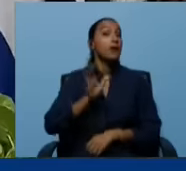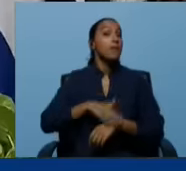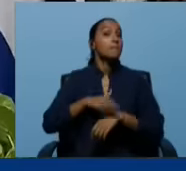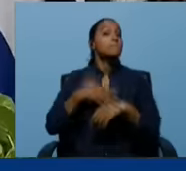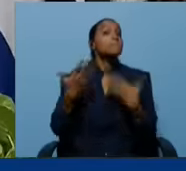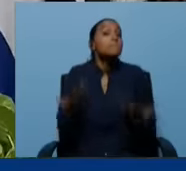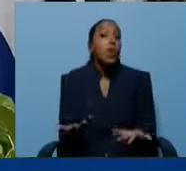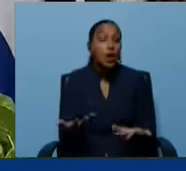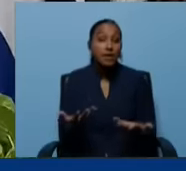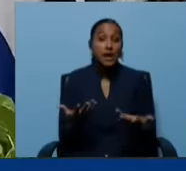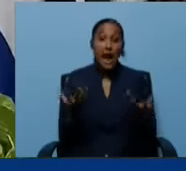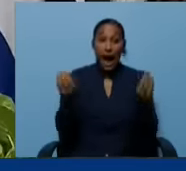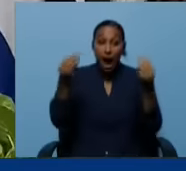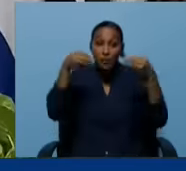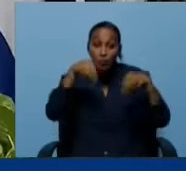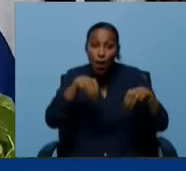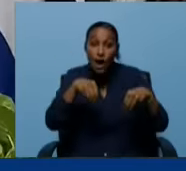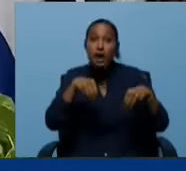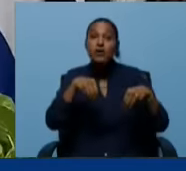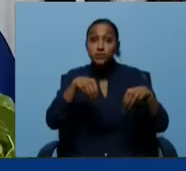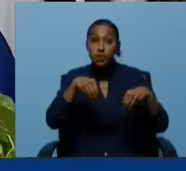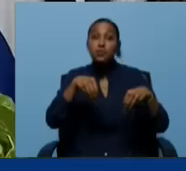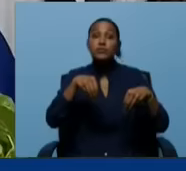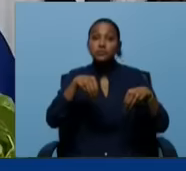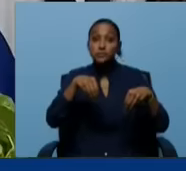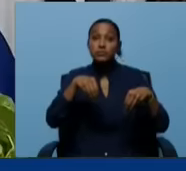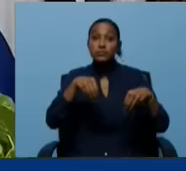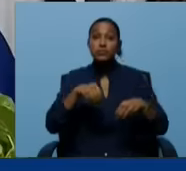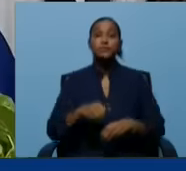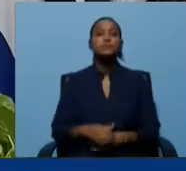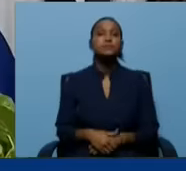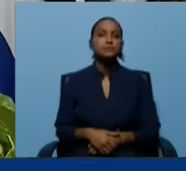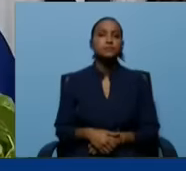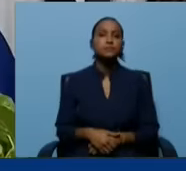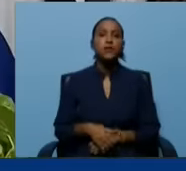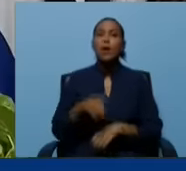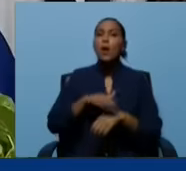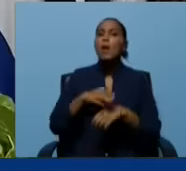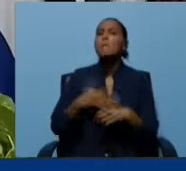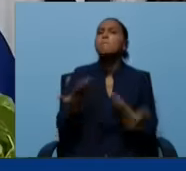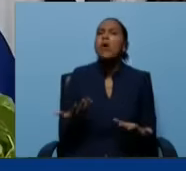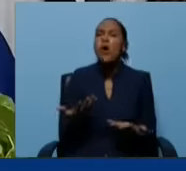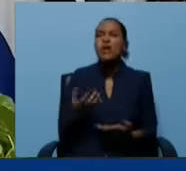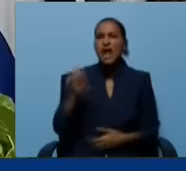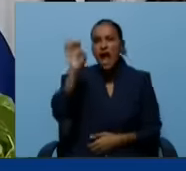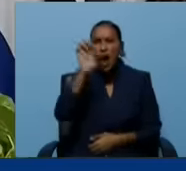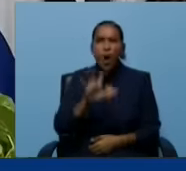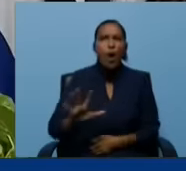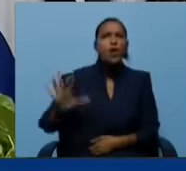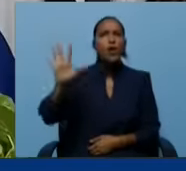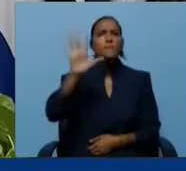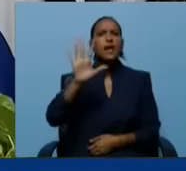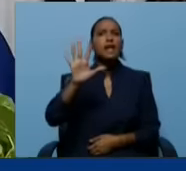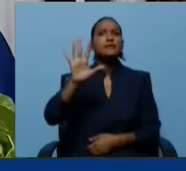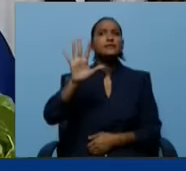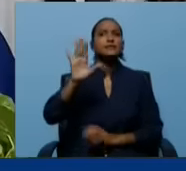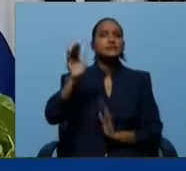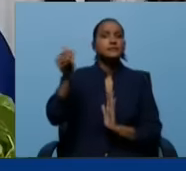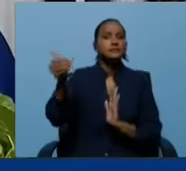países, aunque fuesen imperialistas también, como los europeos, porque se les estaban metiendo en